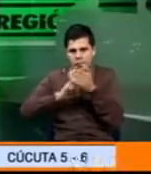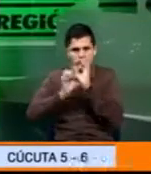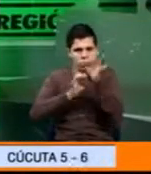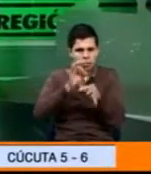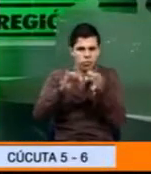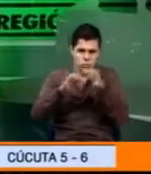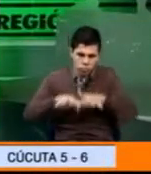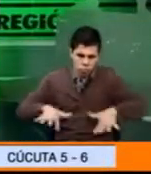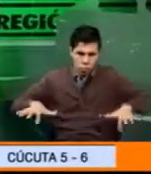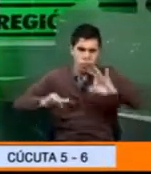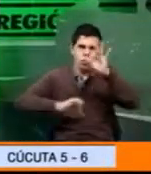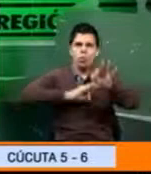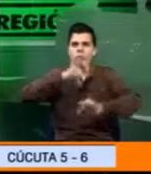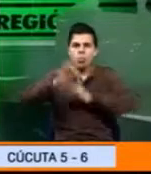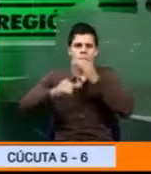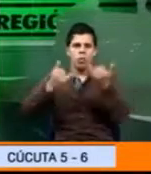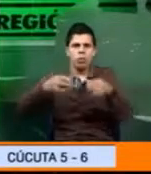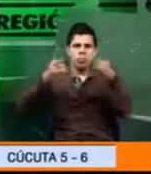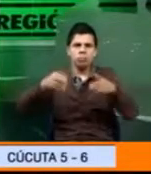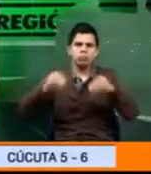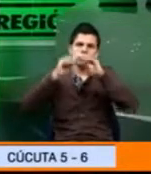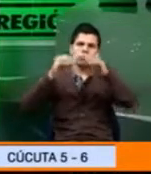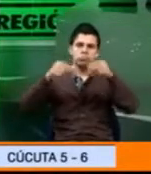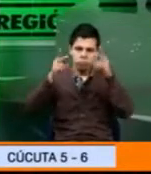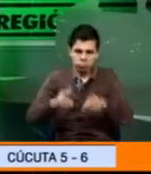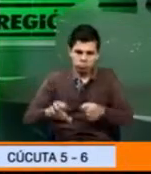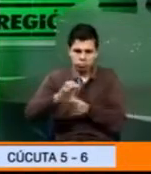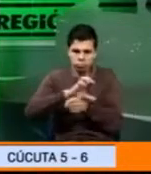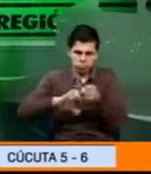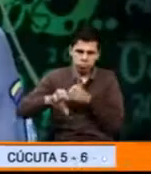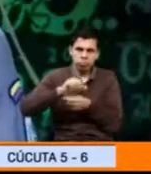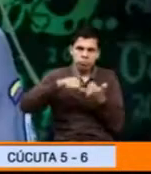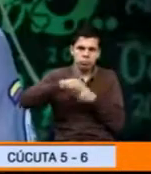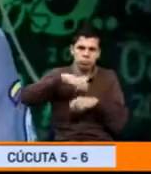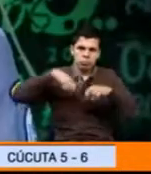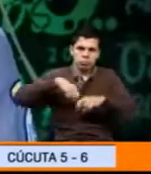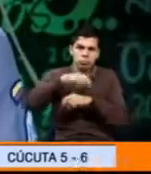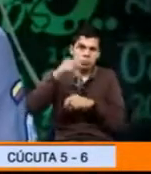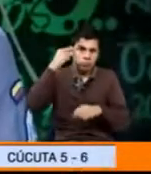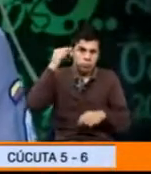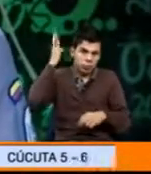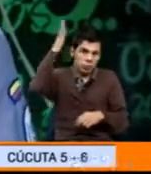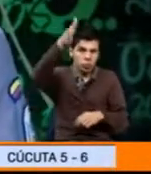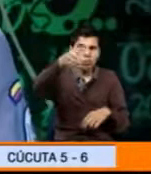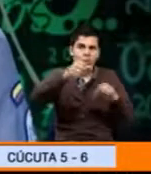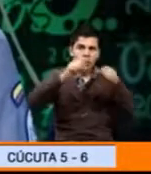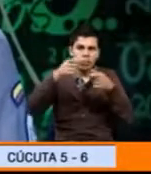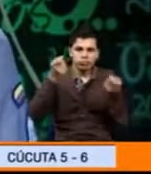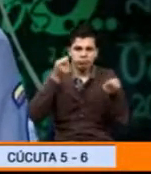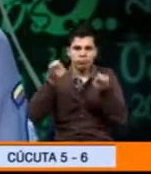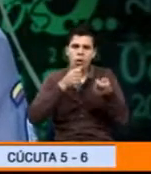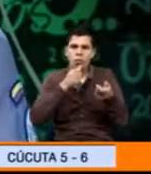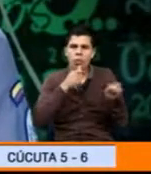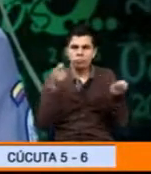áreas y decirle hoy a la ciudadanía que van a contar con unos parques que van a ser en el tiempo reguladores del recurso hídrico. Por supuesto,